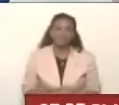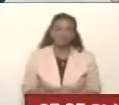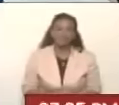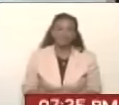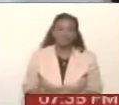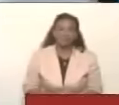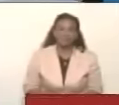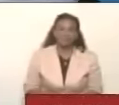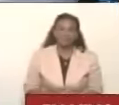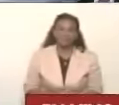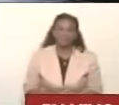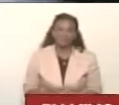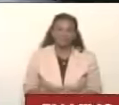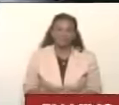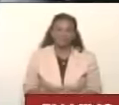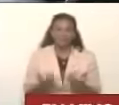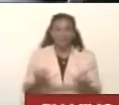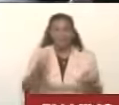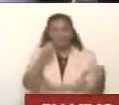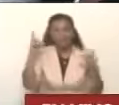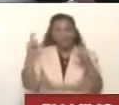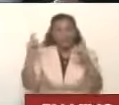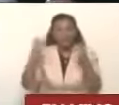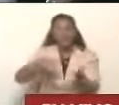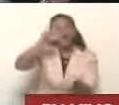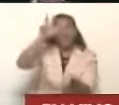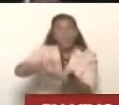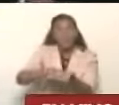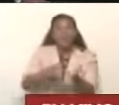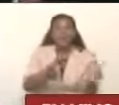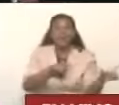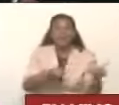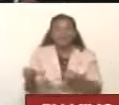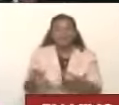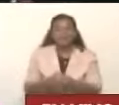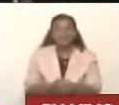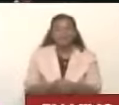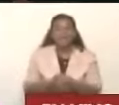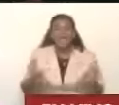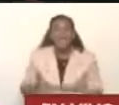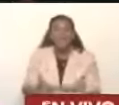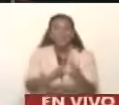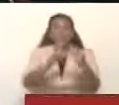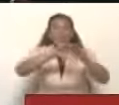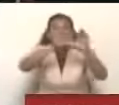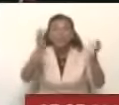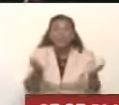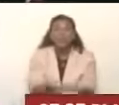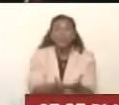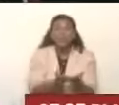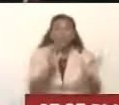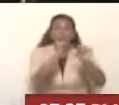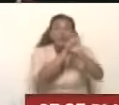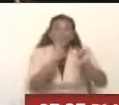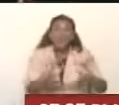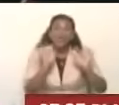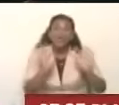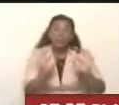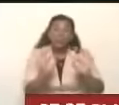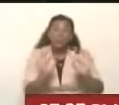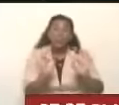¿Cómo se dice aprobado en China? Ajá. Aprobado. El Encuentro Mundial de Zonas Económicas